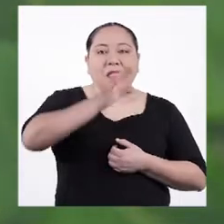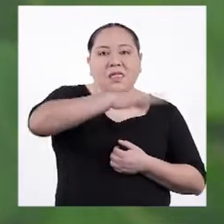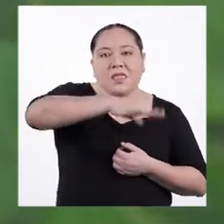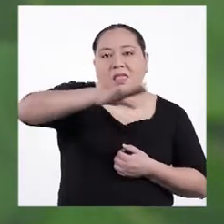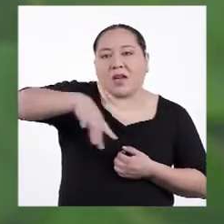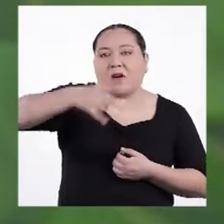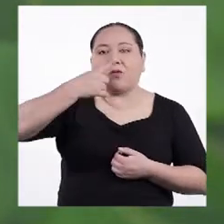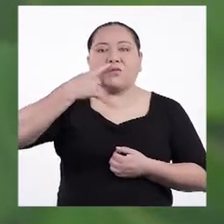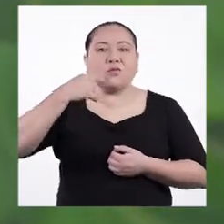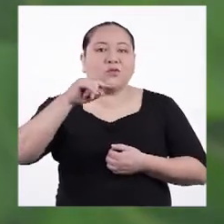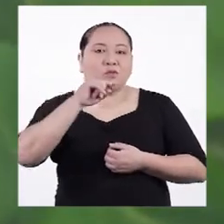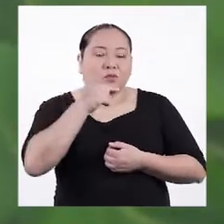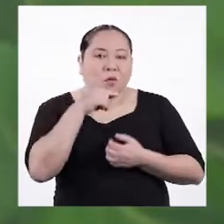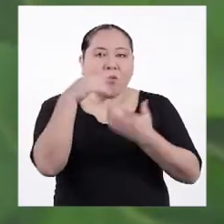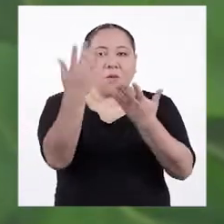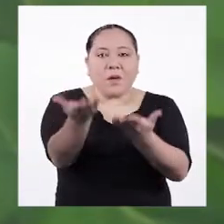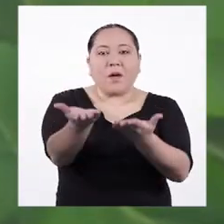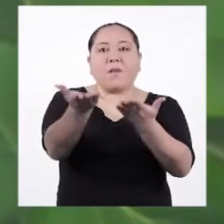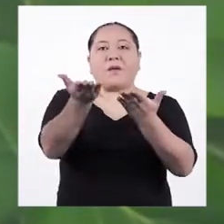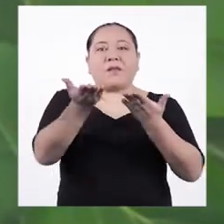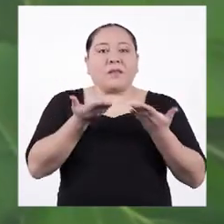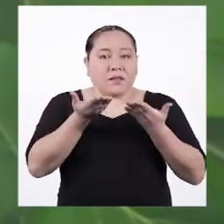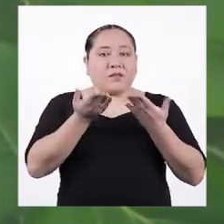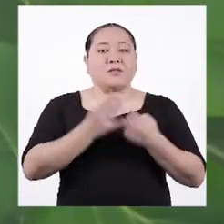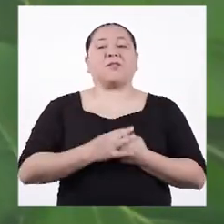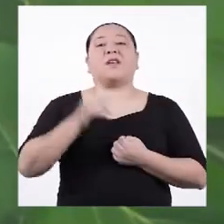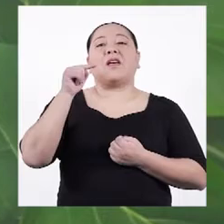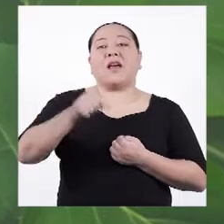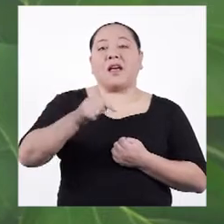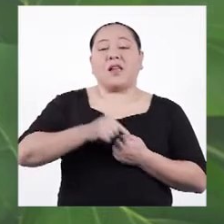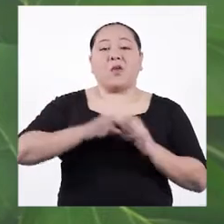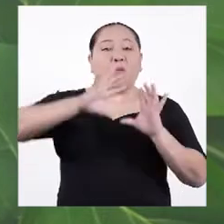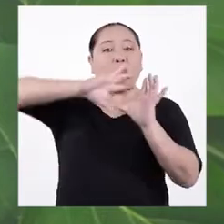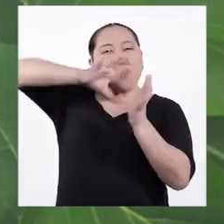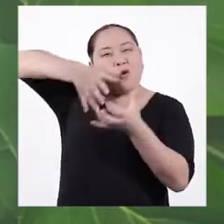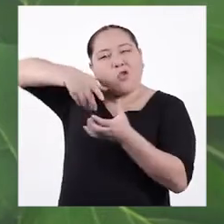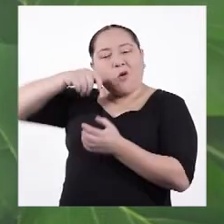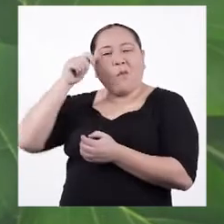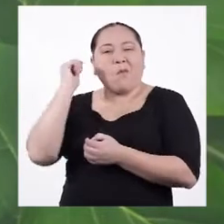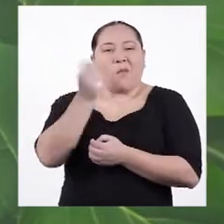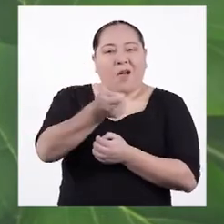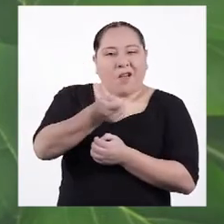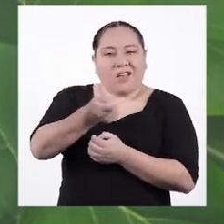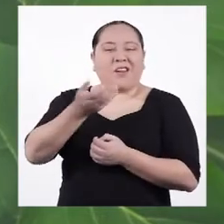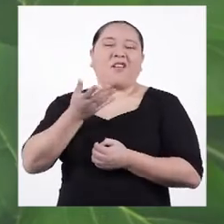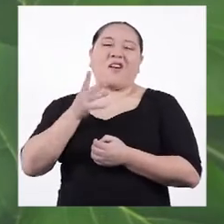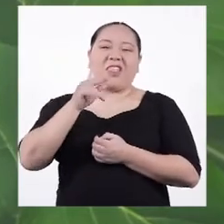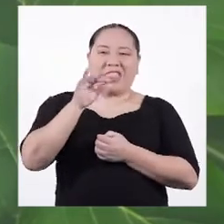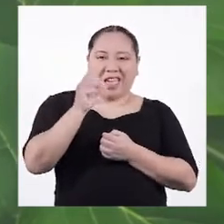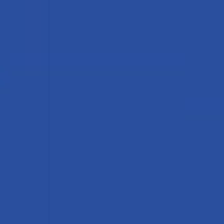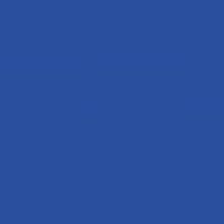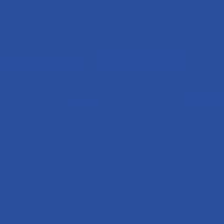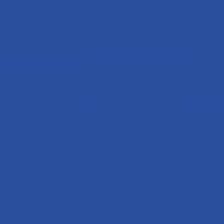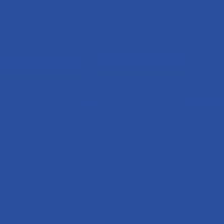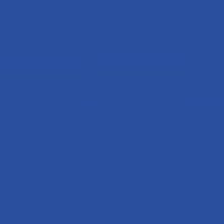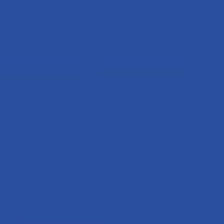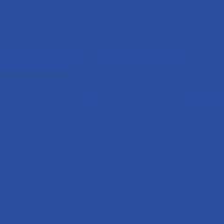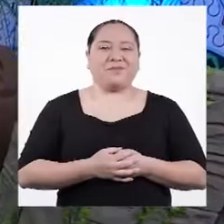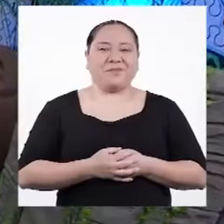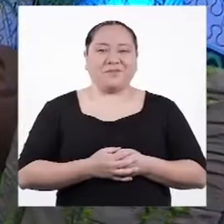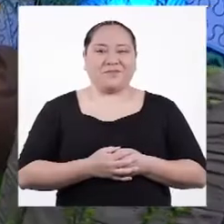Niñas y niños, bienvenidas y bienvenidos al mundo mágico de DECAU.